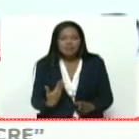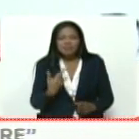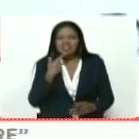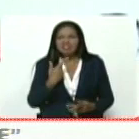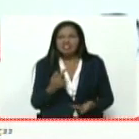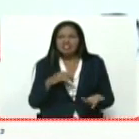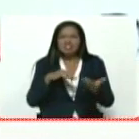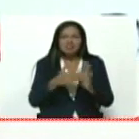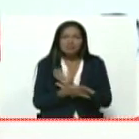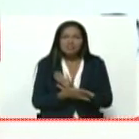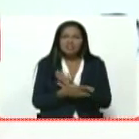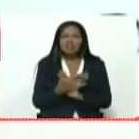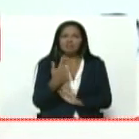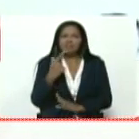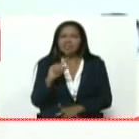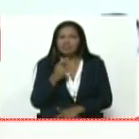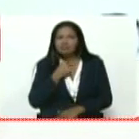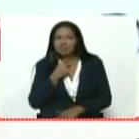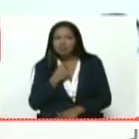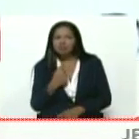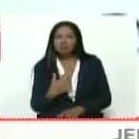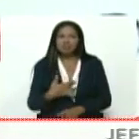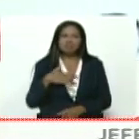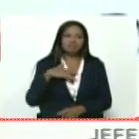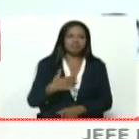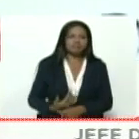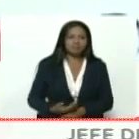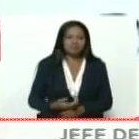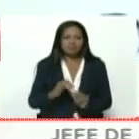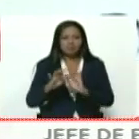¿Cuál es la crítica coyuntural,